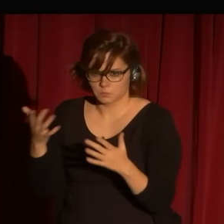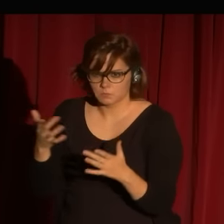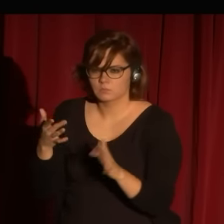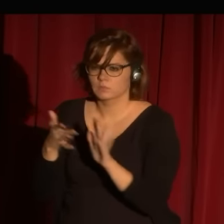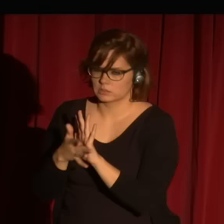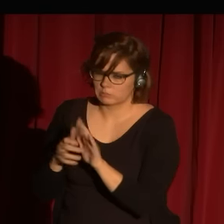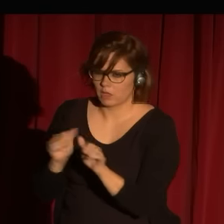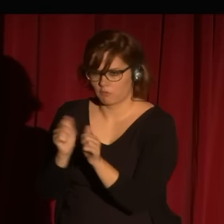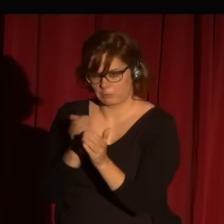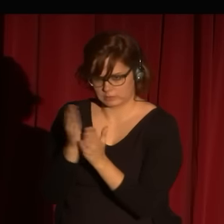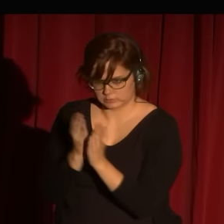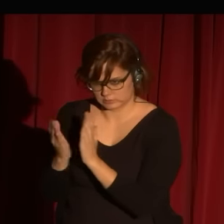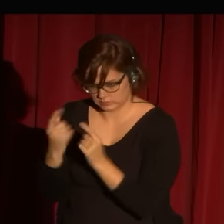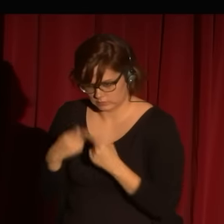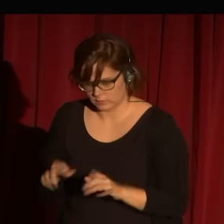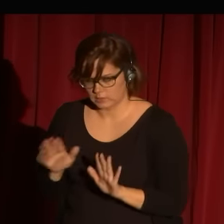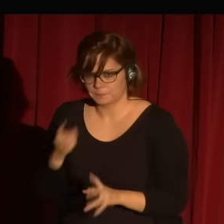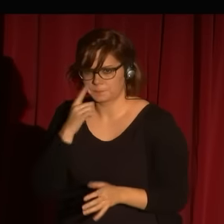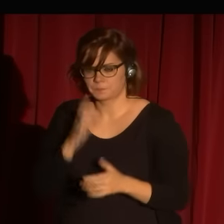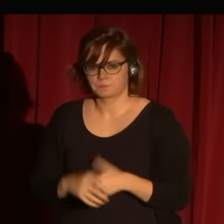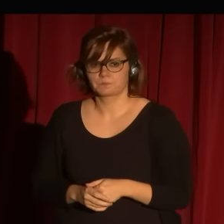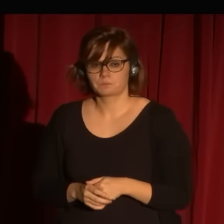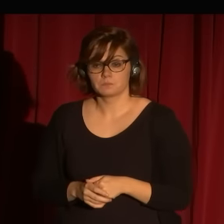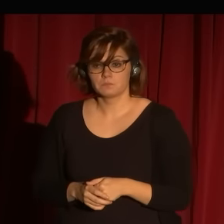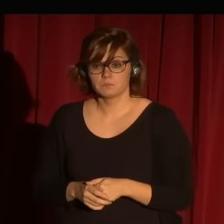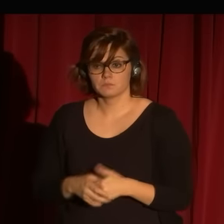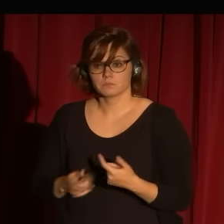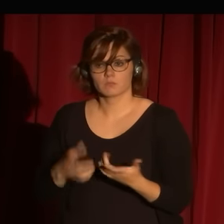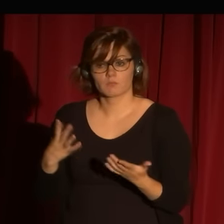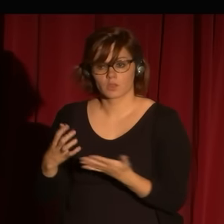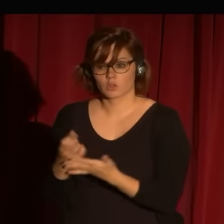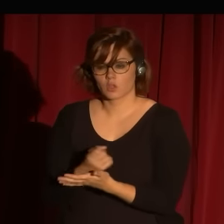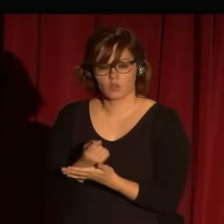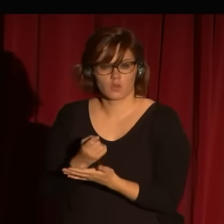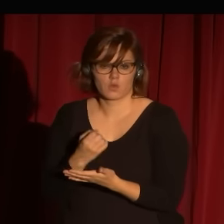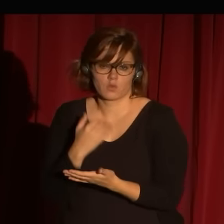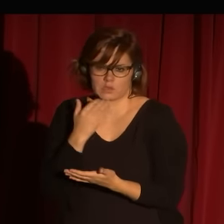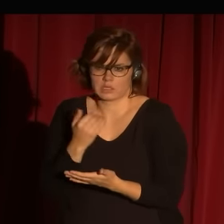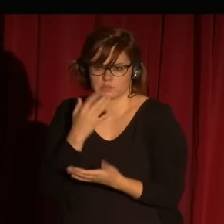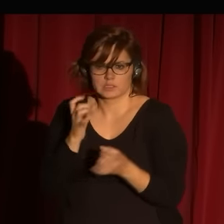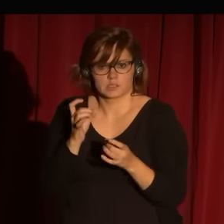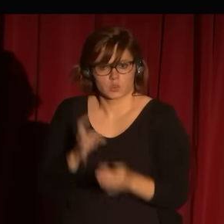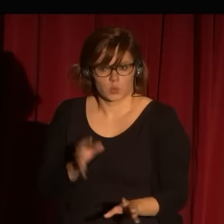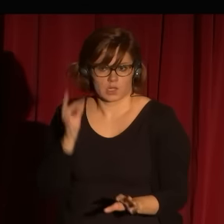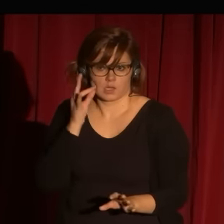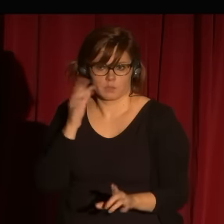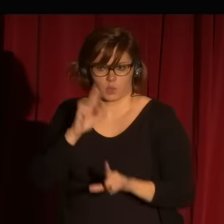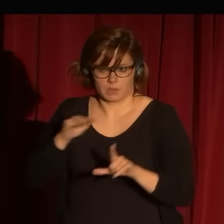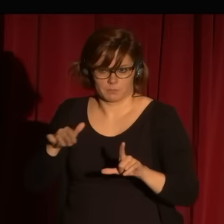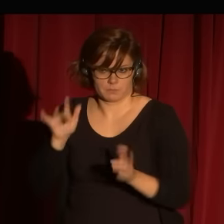se explica de varias maneras todo lo que vemos aquí es lo mismo casi todo lo que vemos aquí es lo mismo que pintó ella